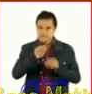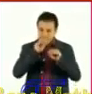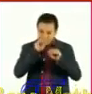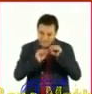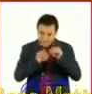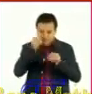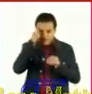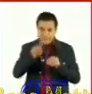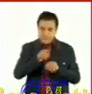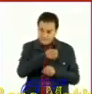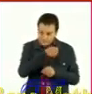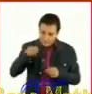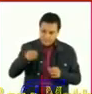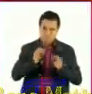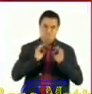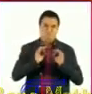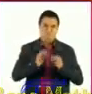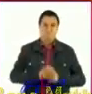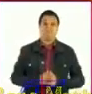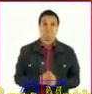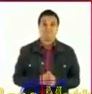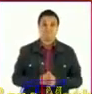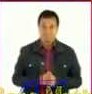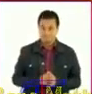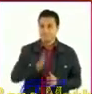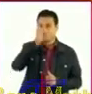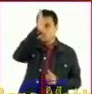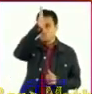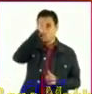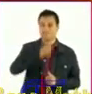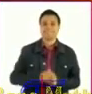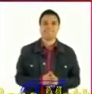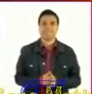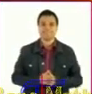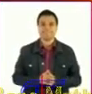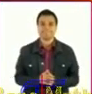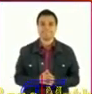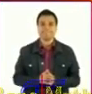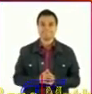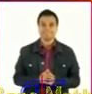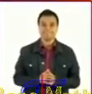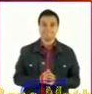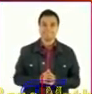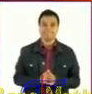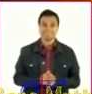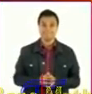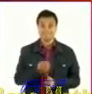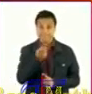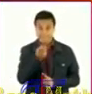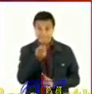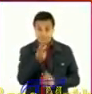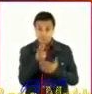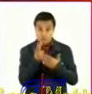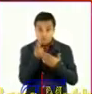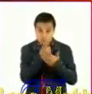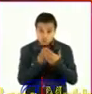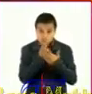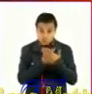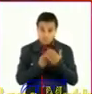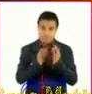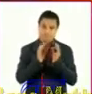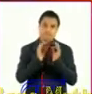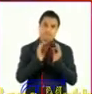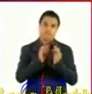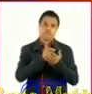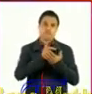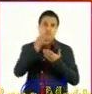nuestro proceso. De acuerdo. Es una herramienta muy útil para planear y llevar a cabo un proyecto, ya